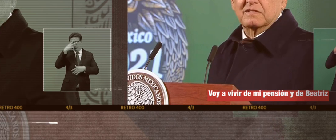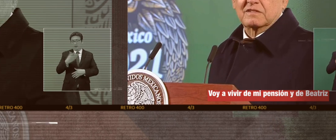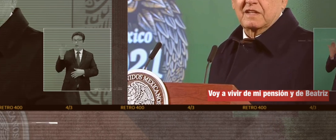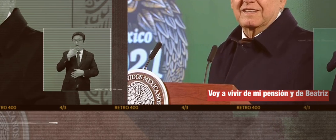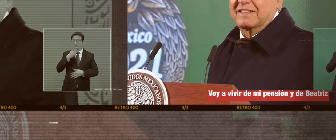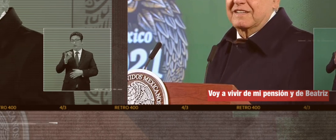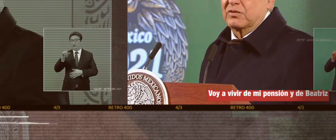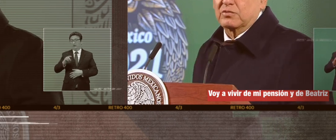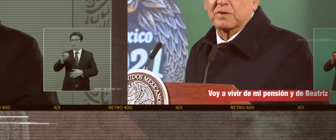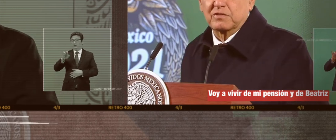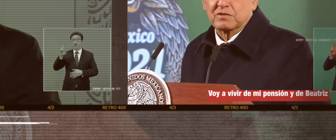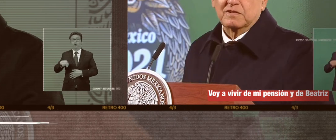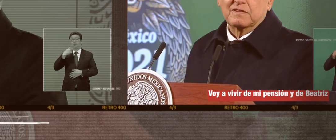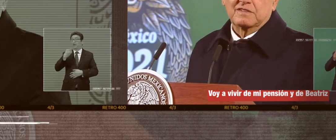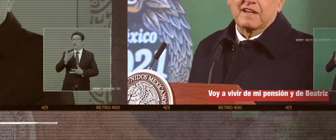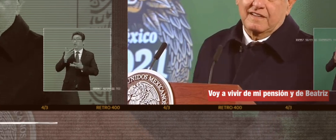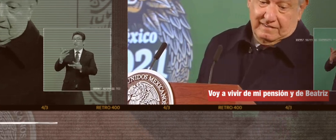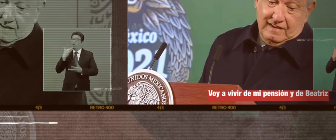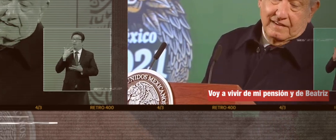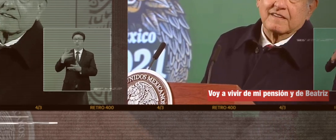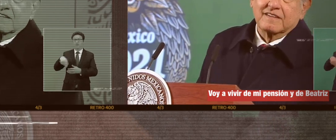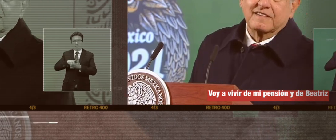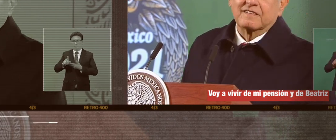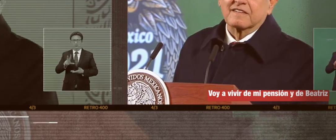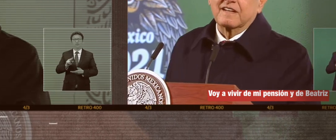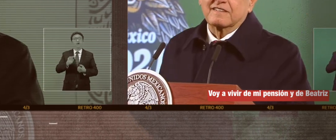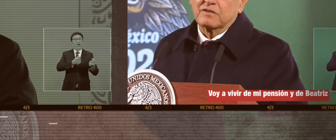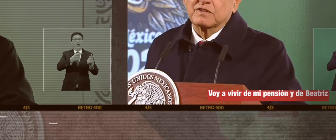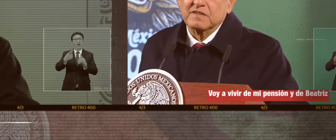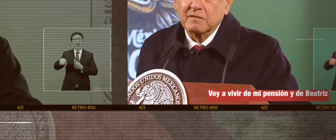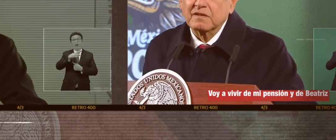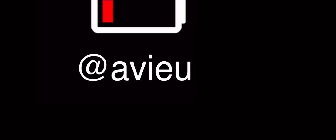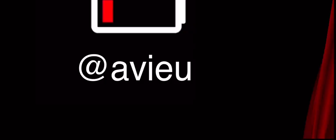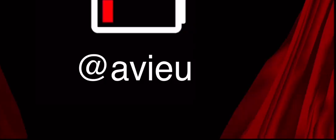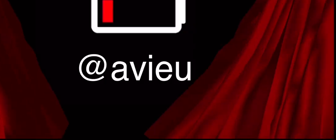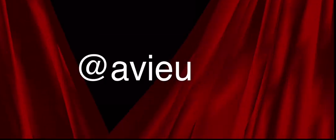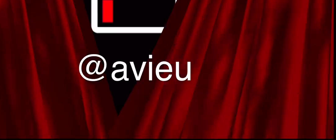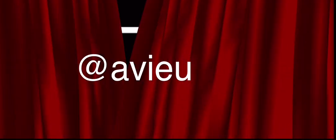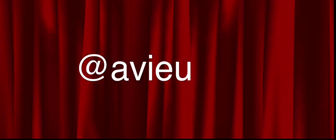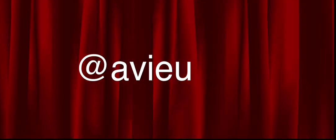que decía Díaz Mirón, nadie tiene derecho a lo superfluo, sí hay quienes carecen de lo indispensable.